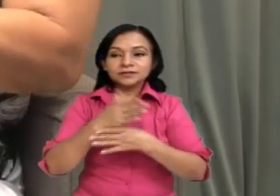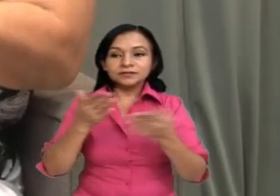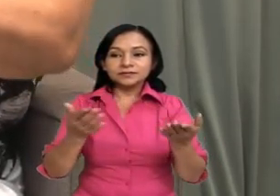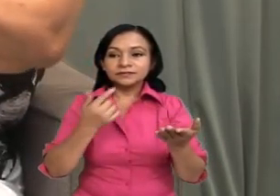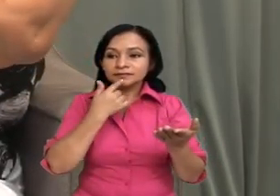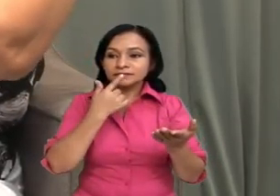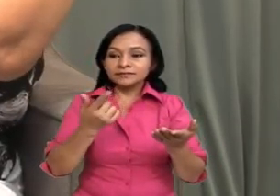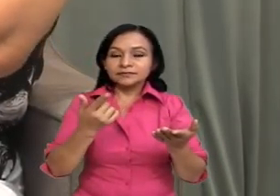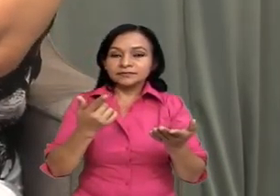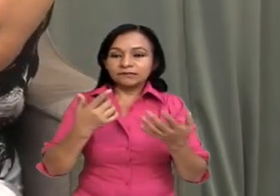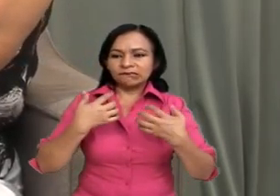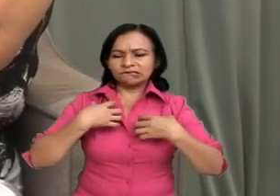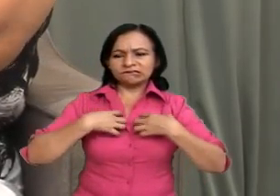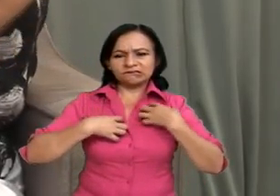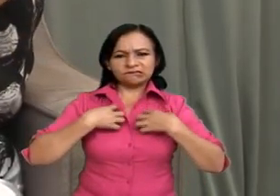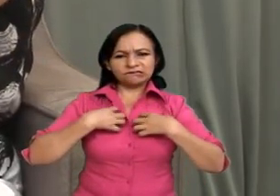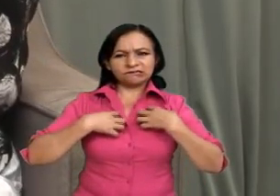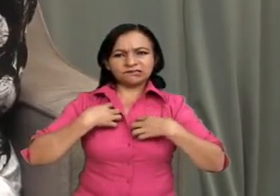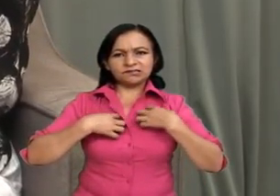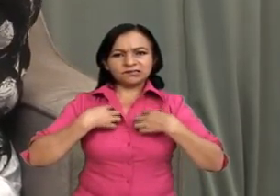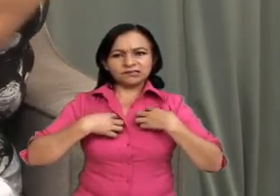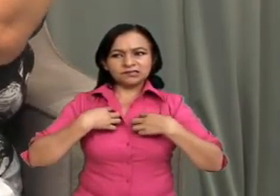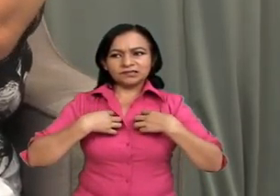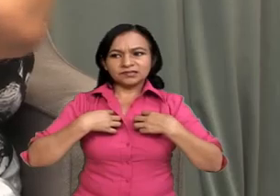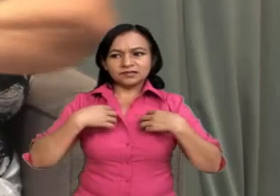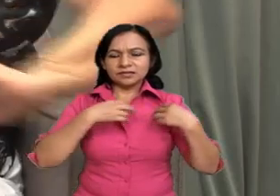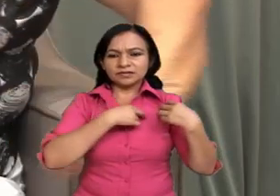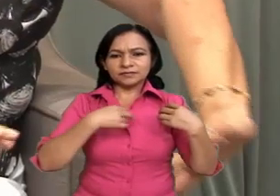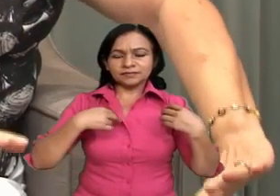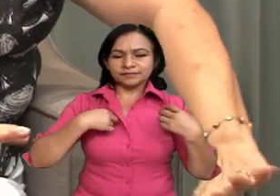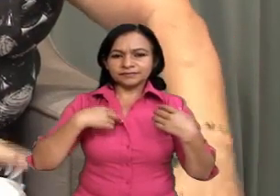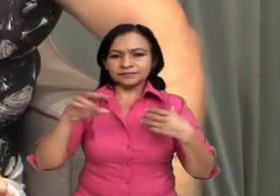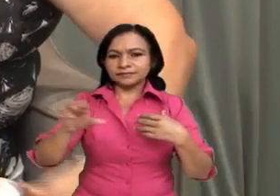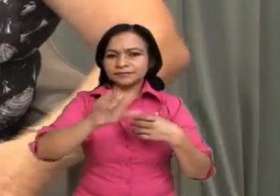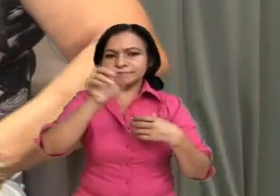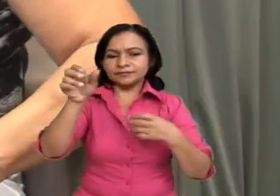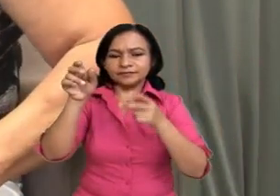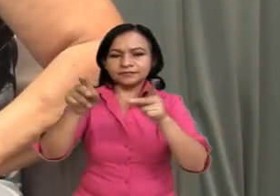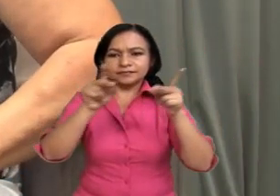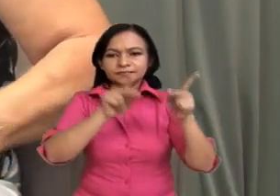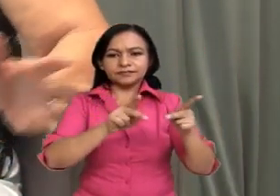Porque aquel egoísta te hace ver que vos sos el del crecimiento y los demás tienen que